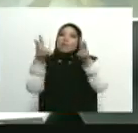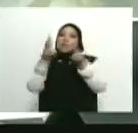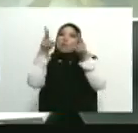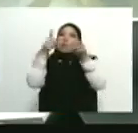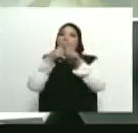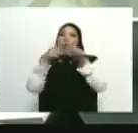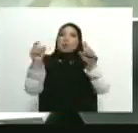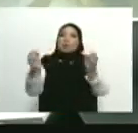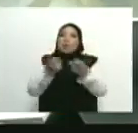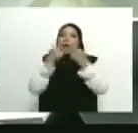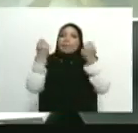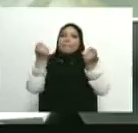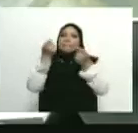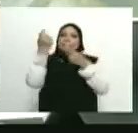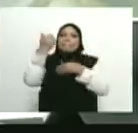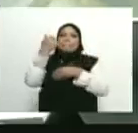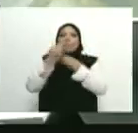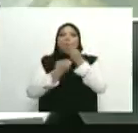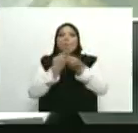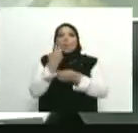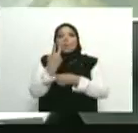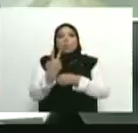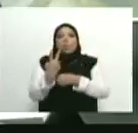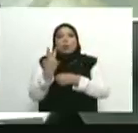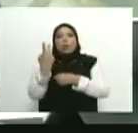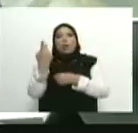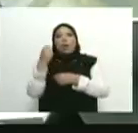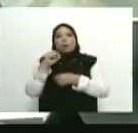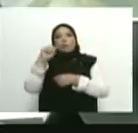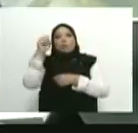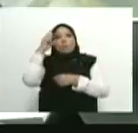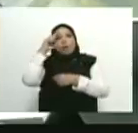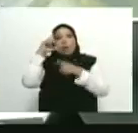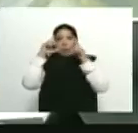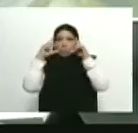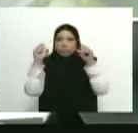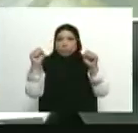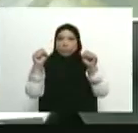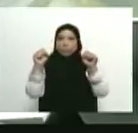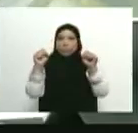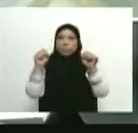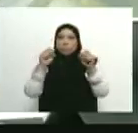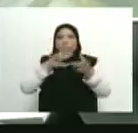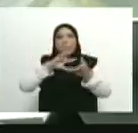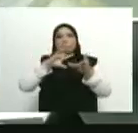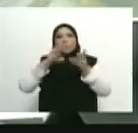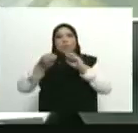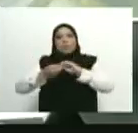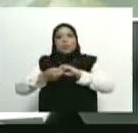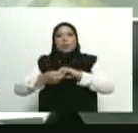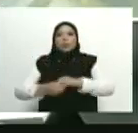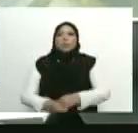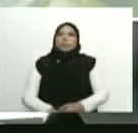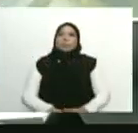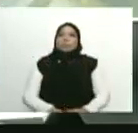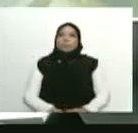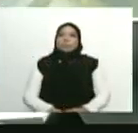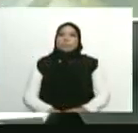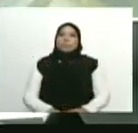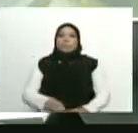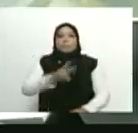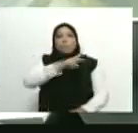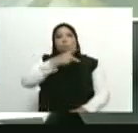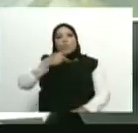una campaña con otra. Y aquí tenemos dos super expertos para traducir al